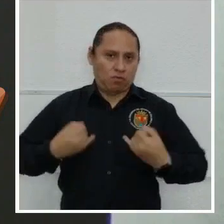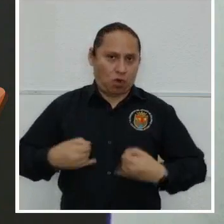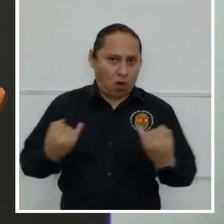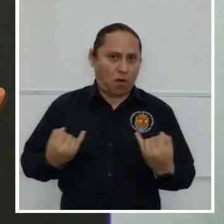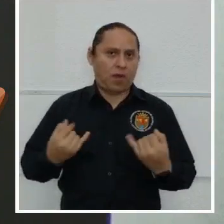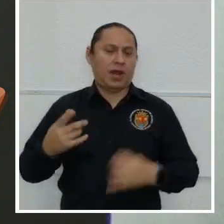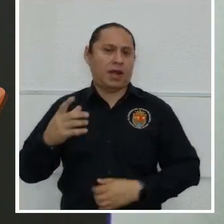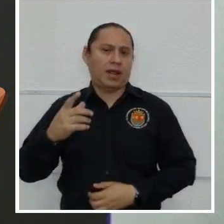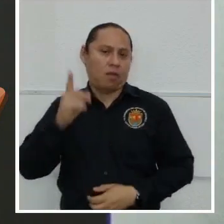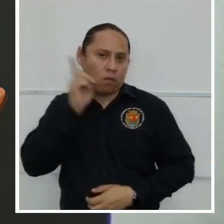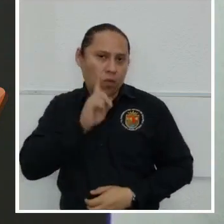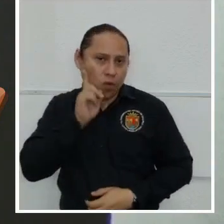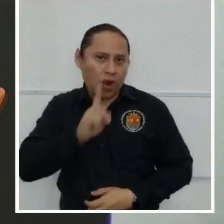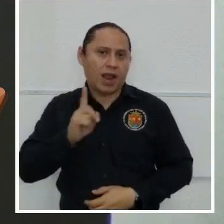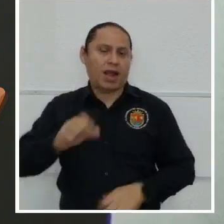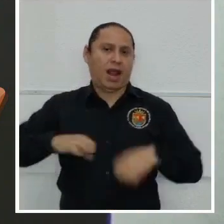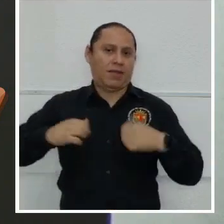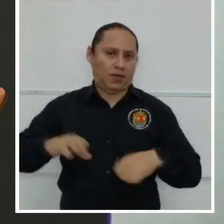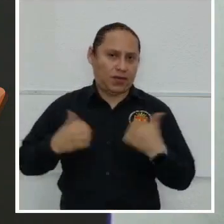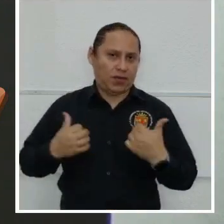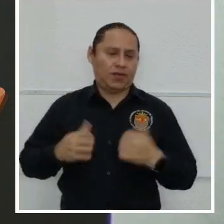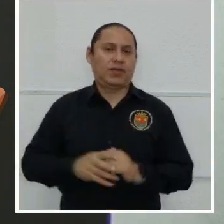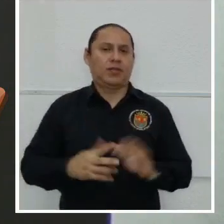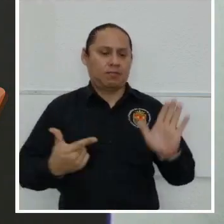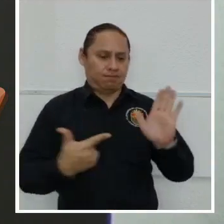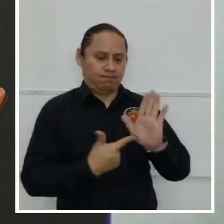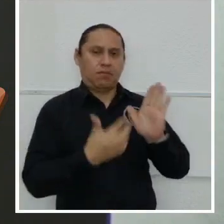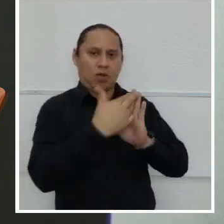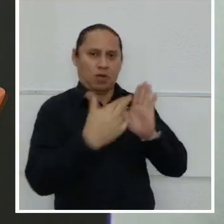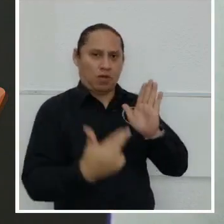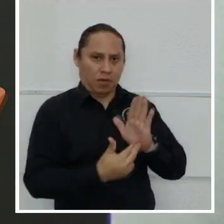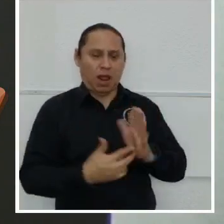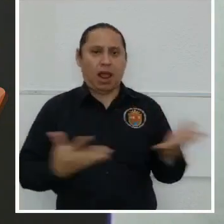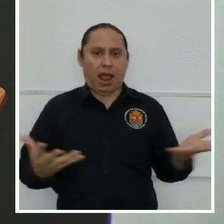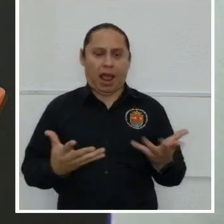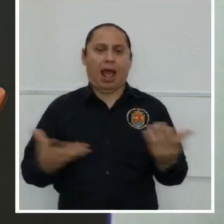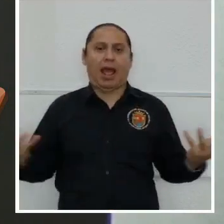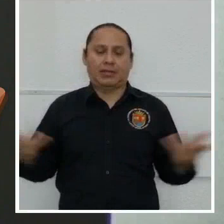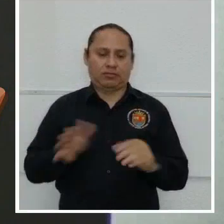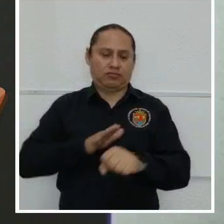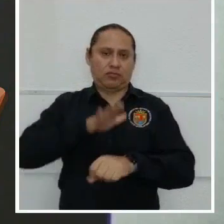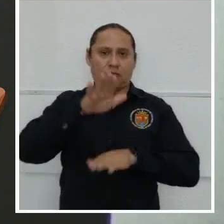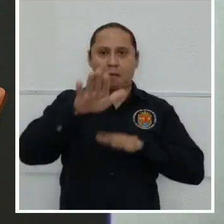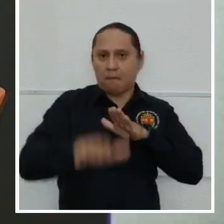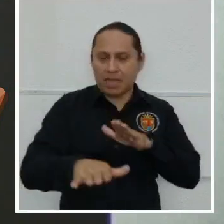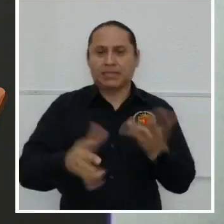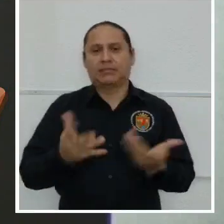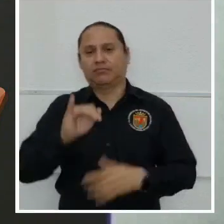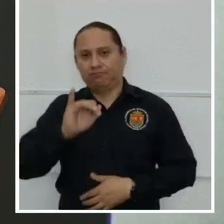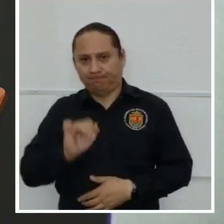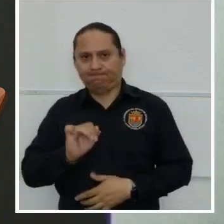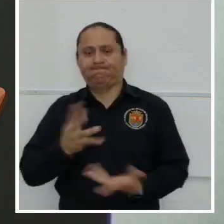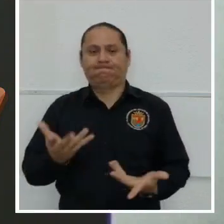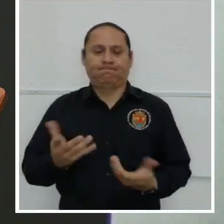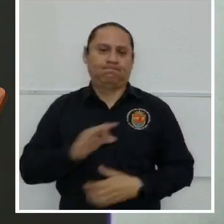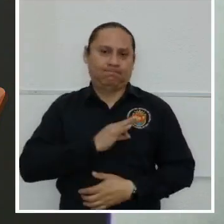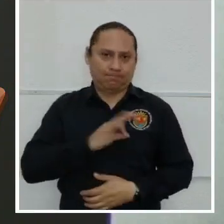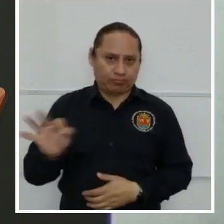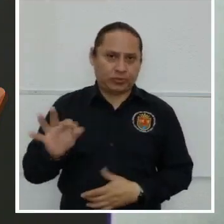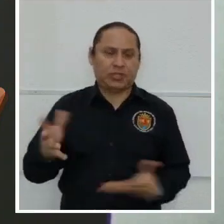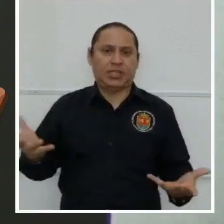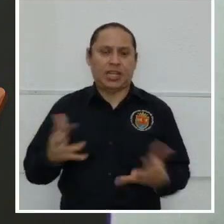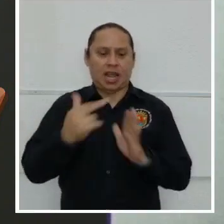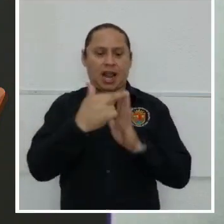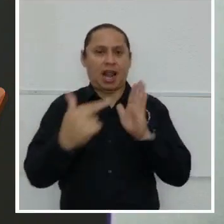a nuestro marco normativo y hoy sin duda damos un gran paso hacia adelante donde, aparte de